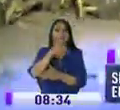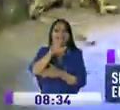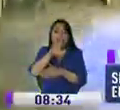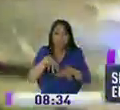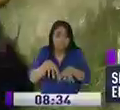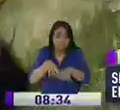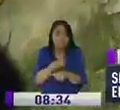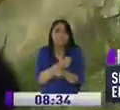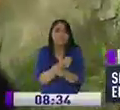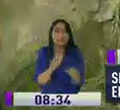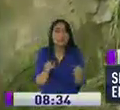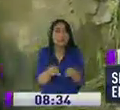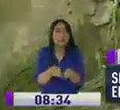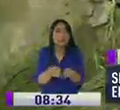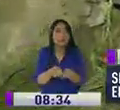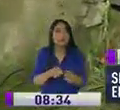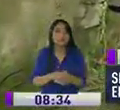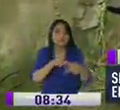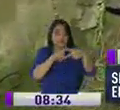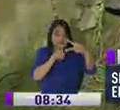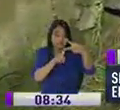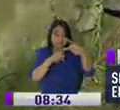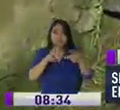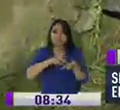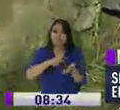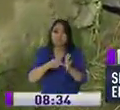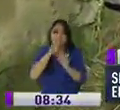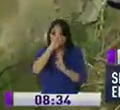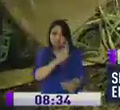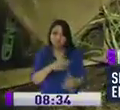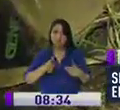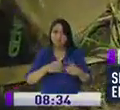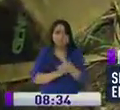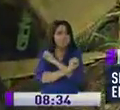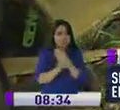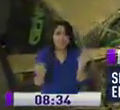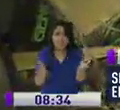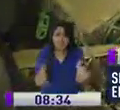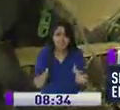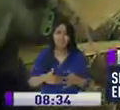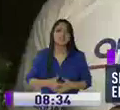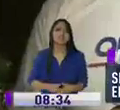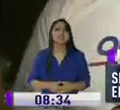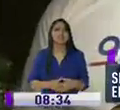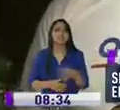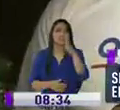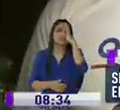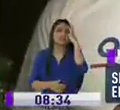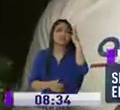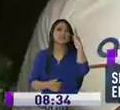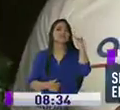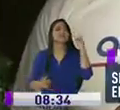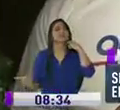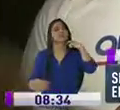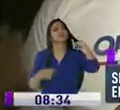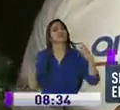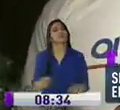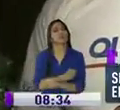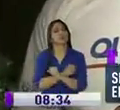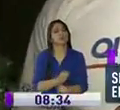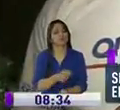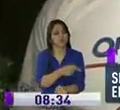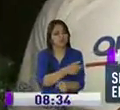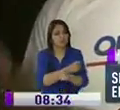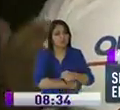3 cachorros. Estos 2 casos dan a notar que el respeto a los animales se ha ido perdiendo. No es posible que tengamos casos como